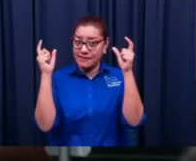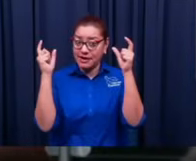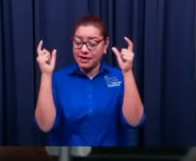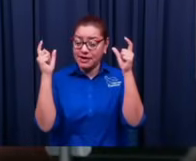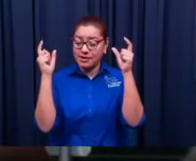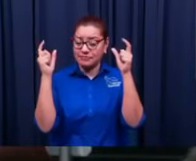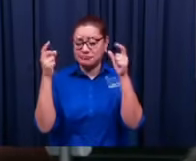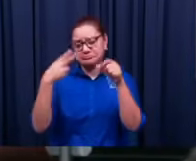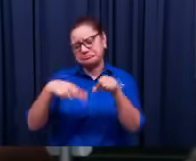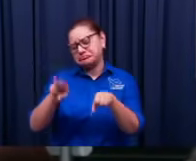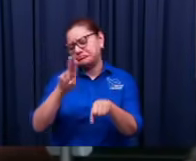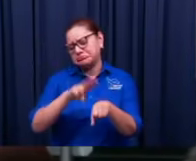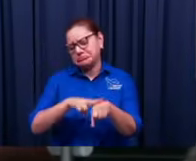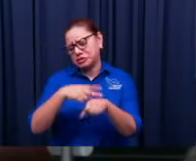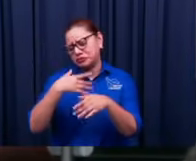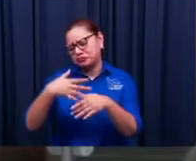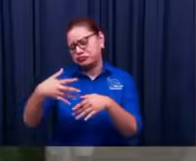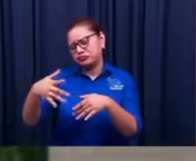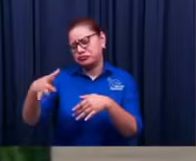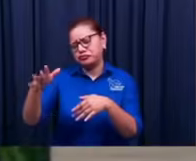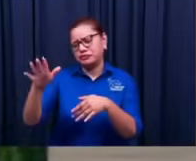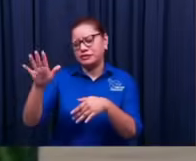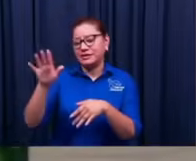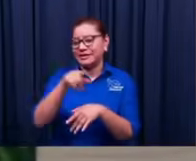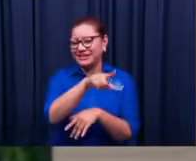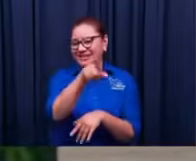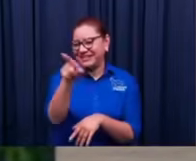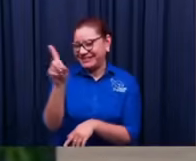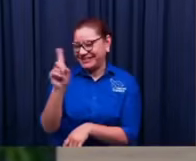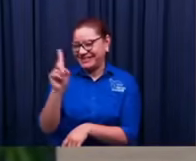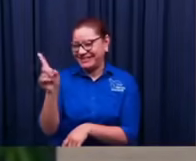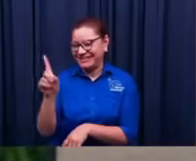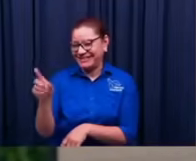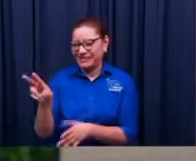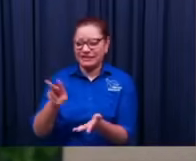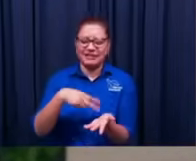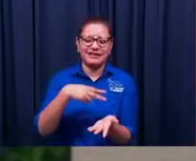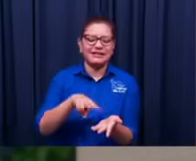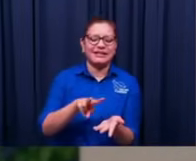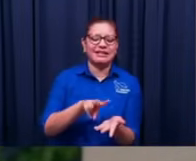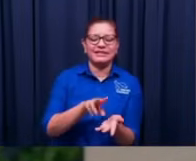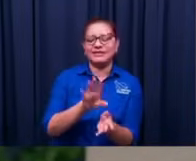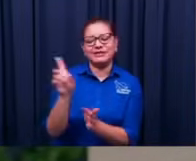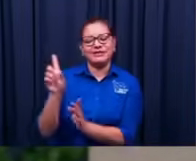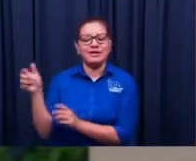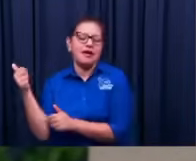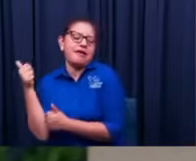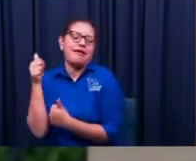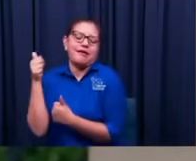En lo general, pues usted no, porque usted ni danza, mucho menos va a bailar, ¿va?